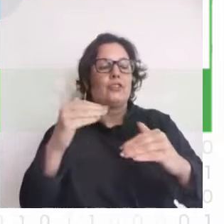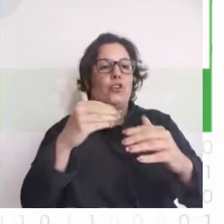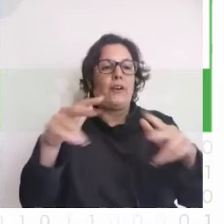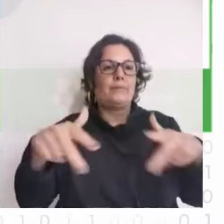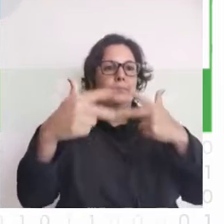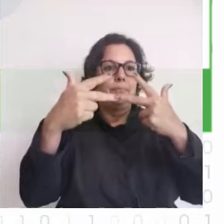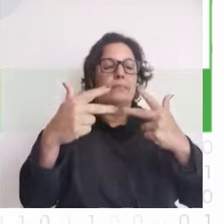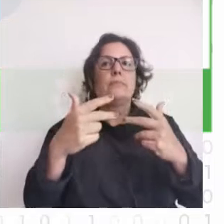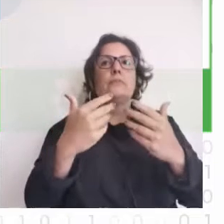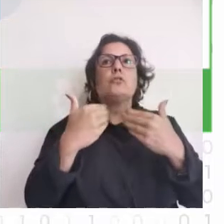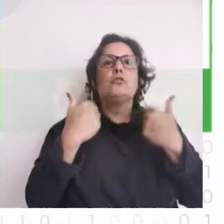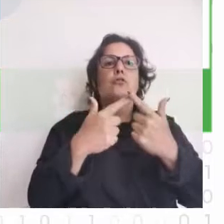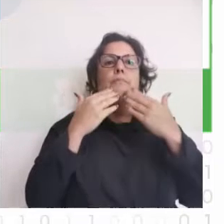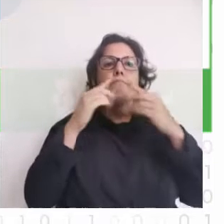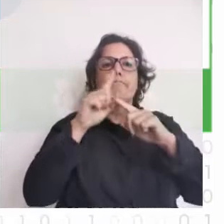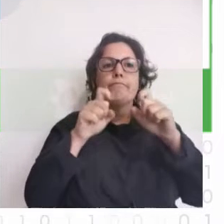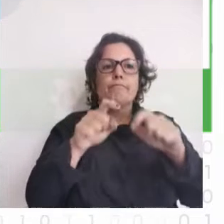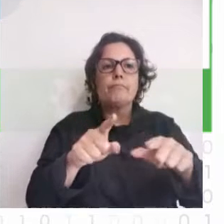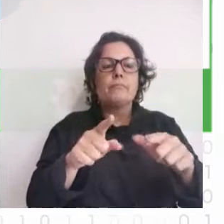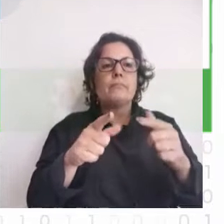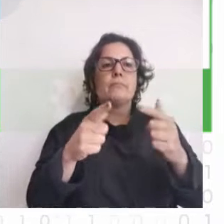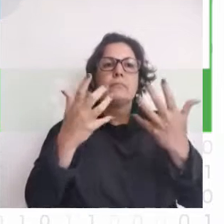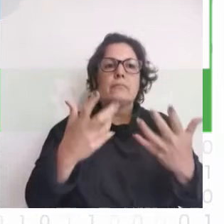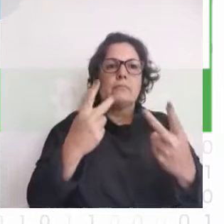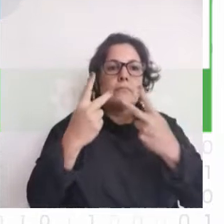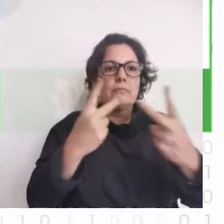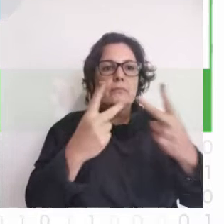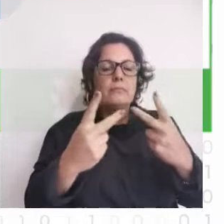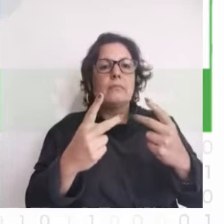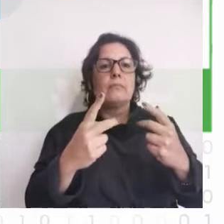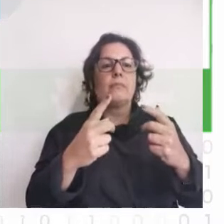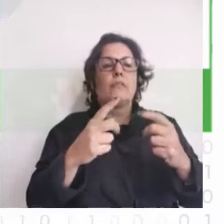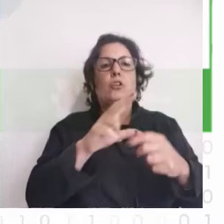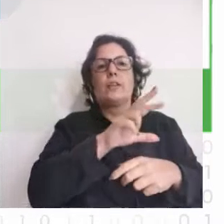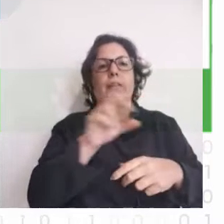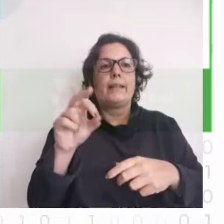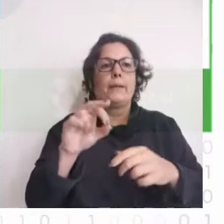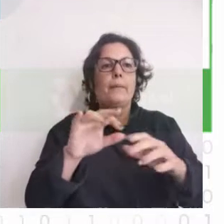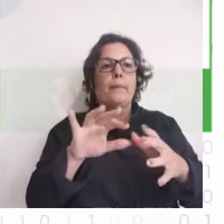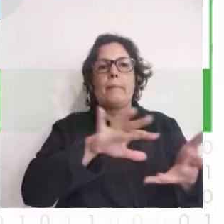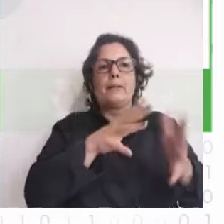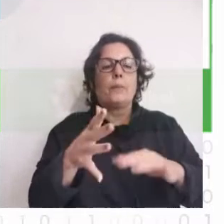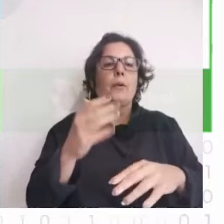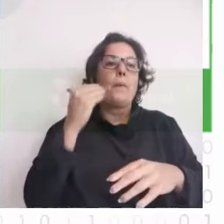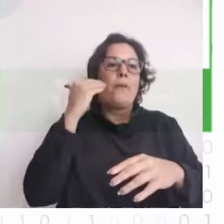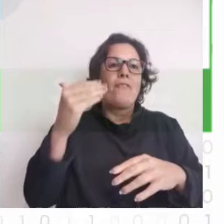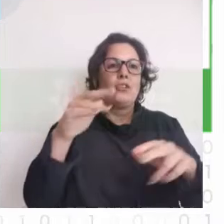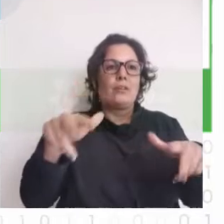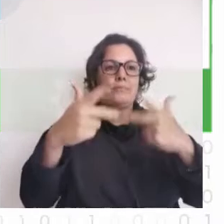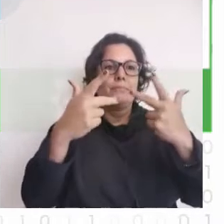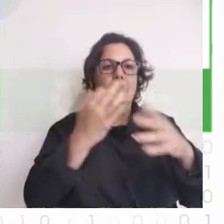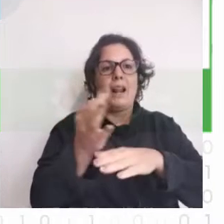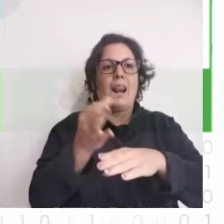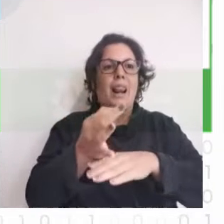esta pregunta de, como vieron, tenemos un cuerpo de 300, aproximadamente 300 profesores remotos dando clases de inglés